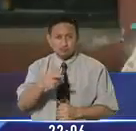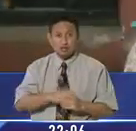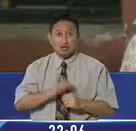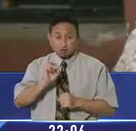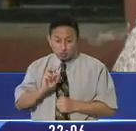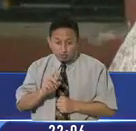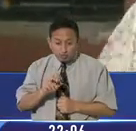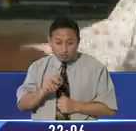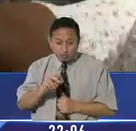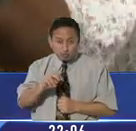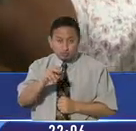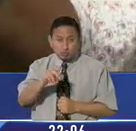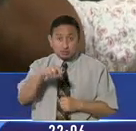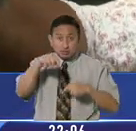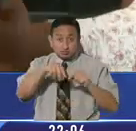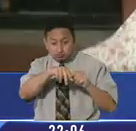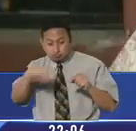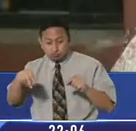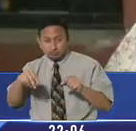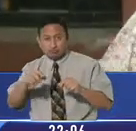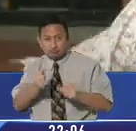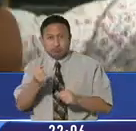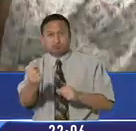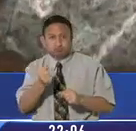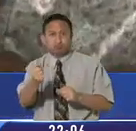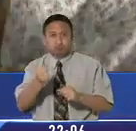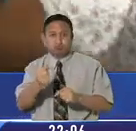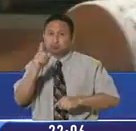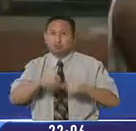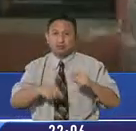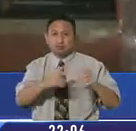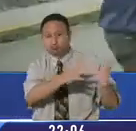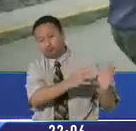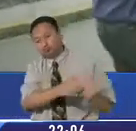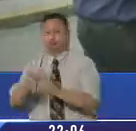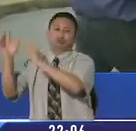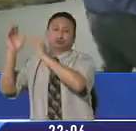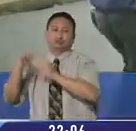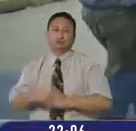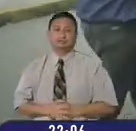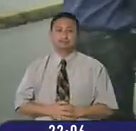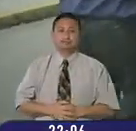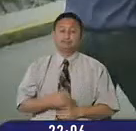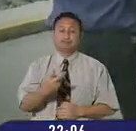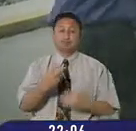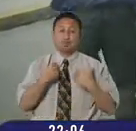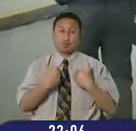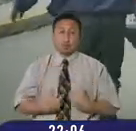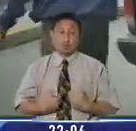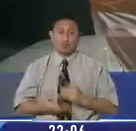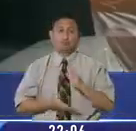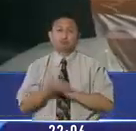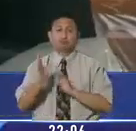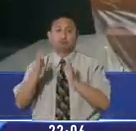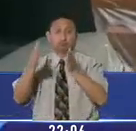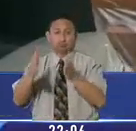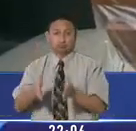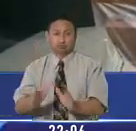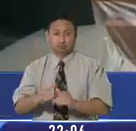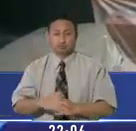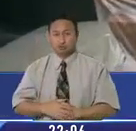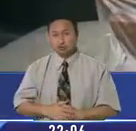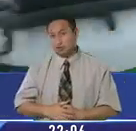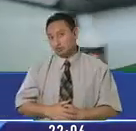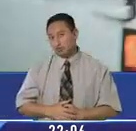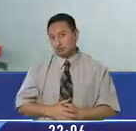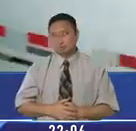llegaban. Quisieron entrar y no se les abría la puerta y les jaló. Ambos cuerpos fueron llevados al Campo Santo para su último